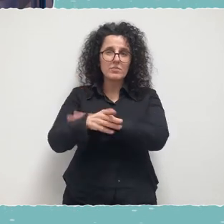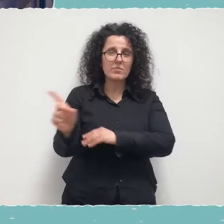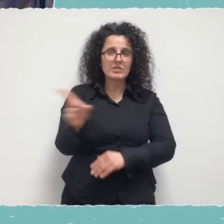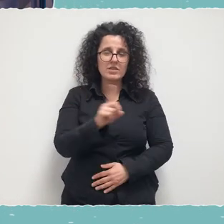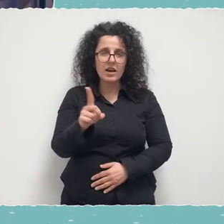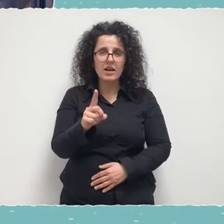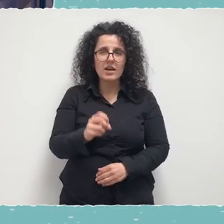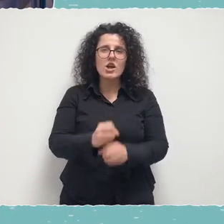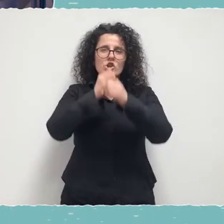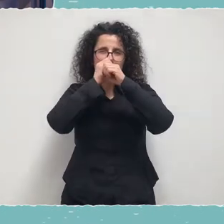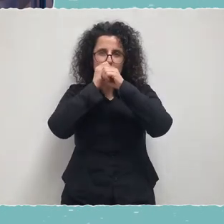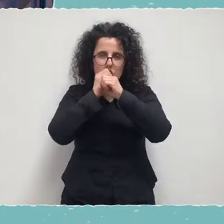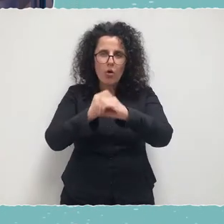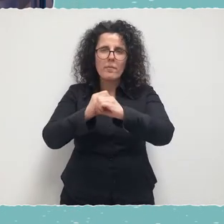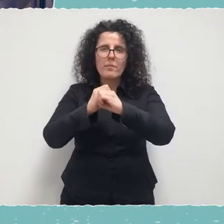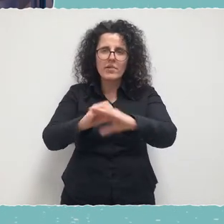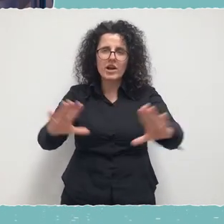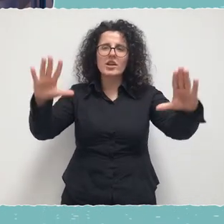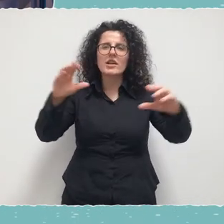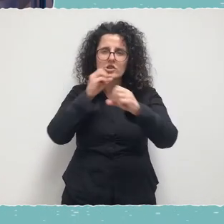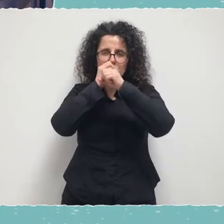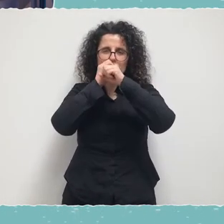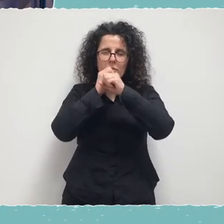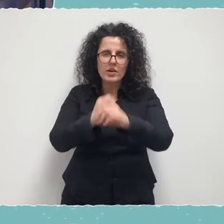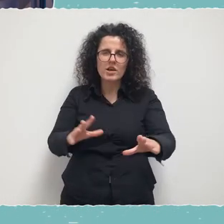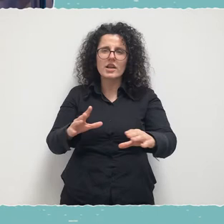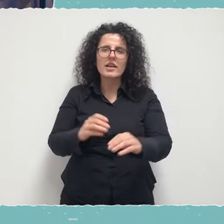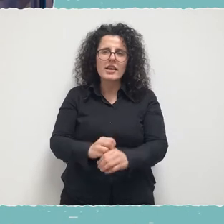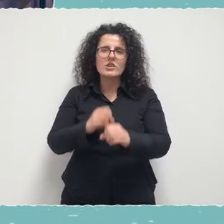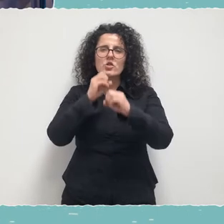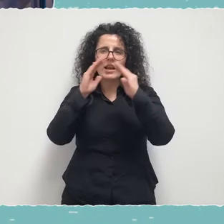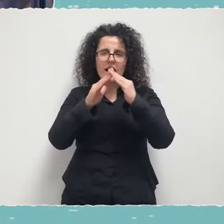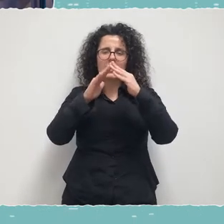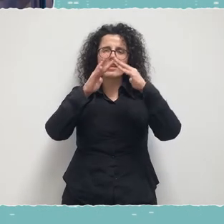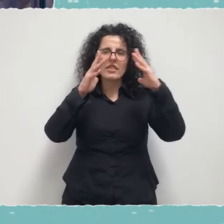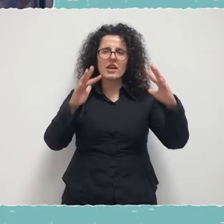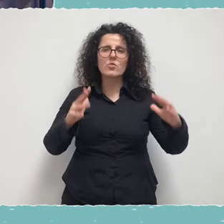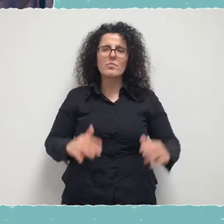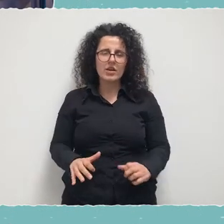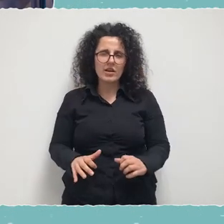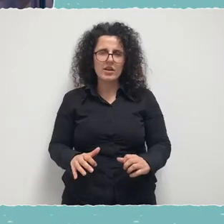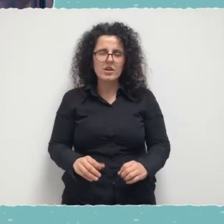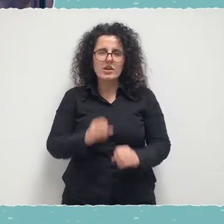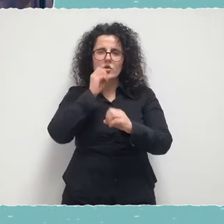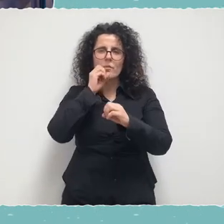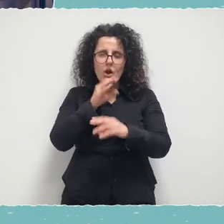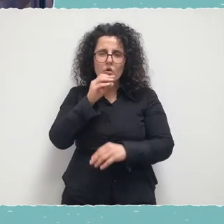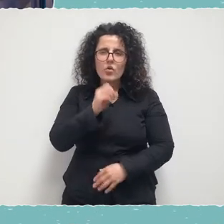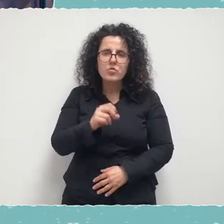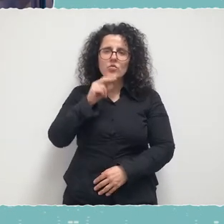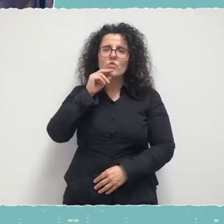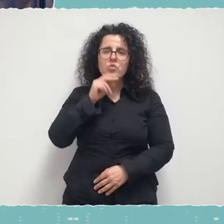Pues si no me dejas pasar, soplaré y soplaré a tu casa